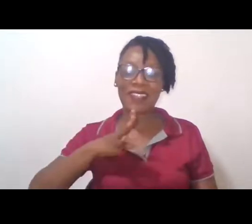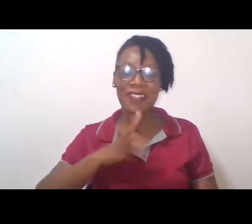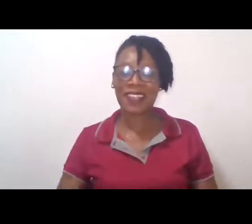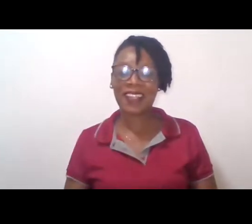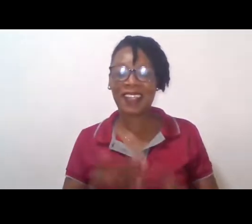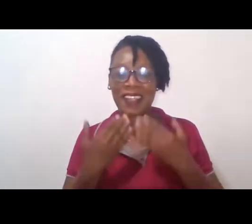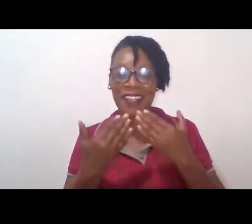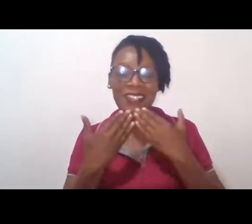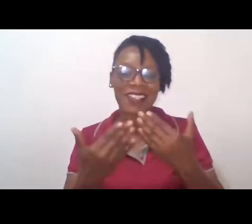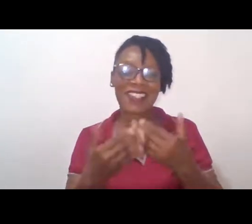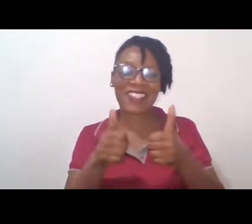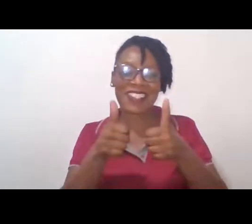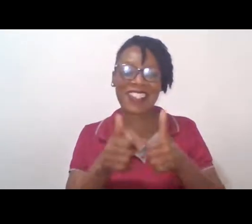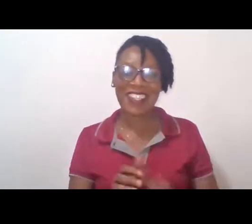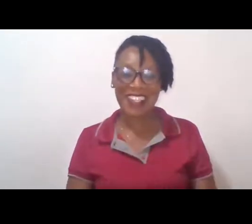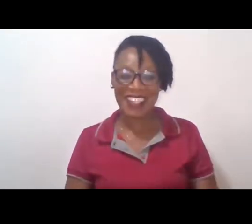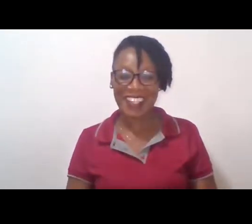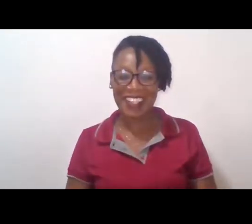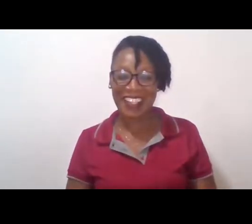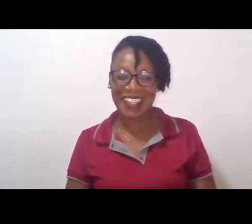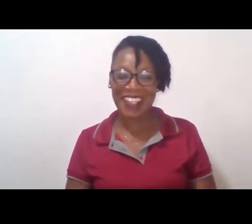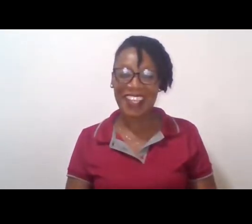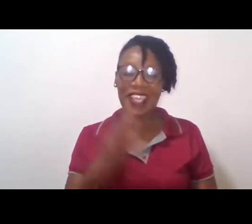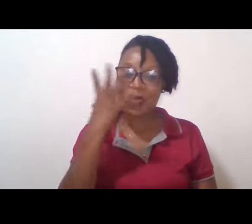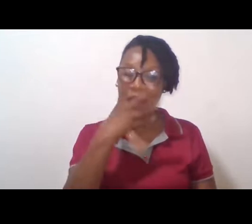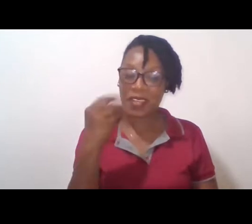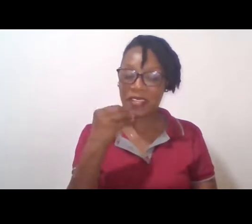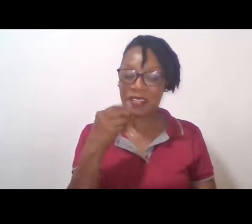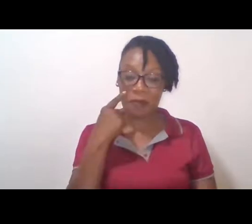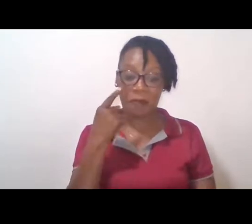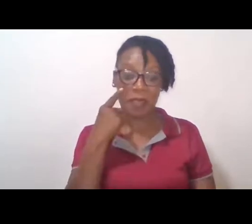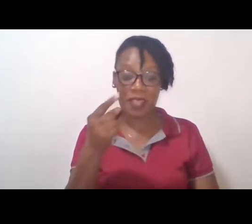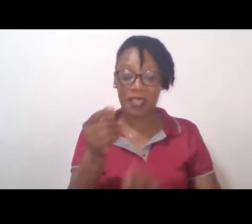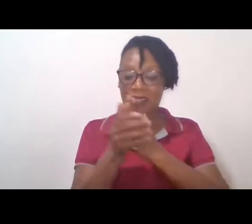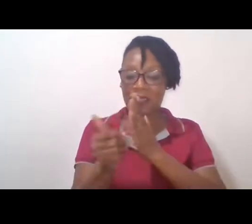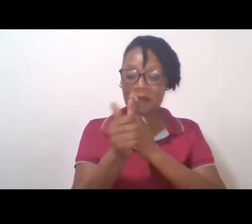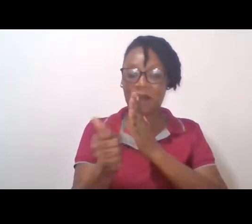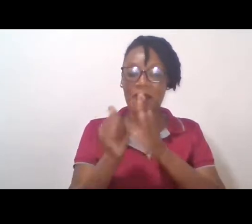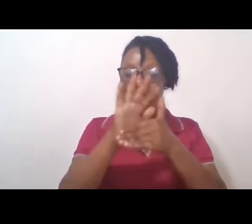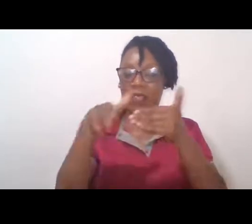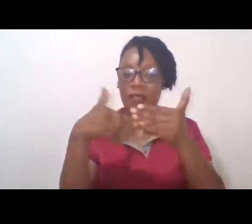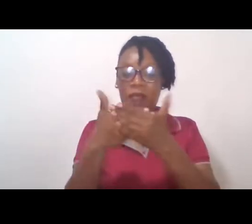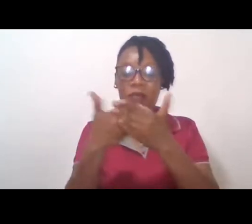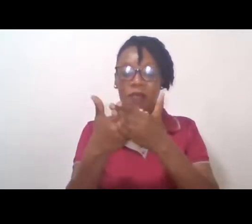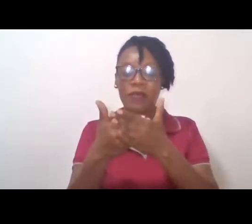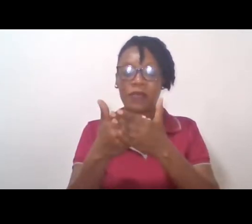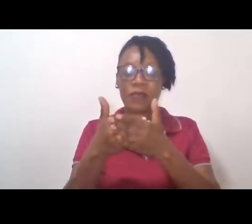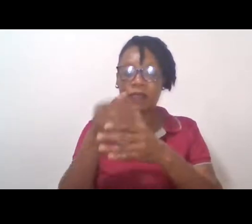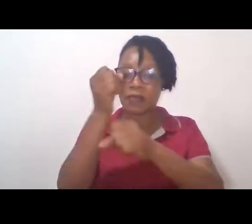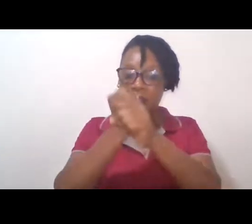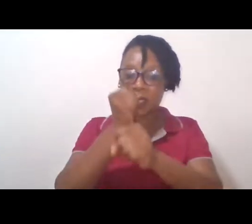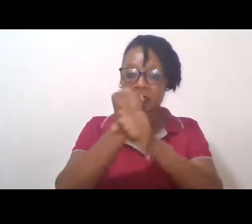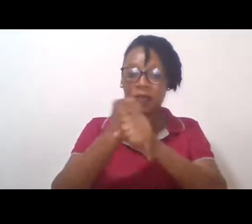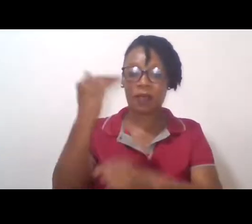reconocer los talentos, qué bonito reconocer que entre todos y todas construimos